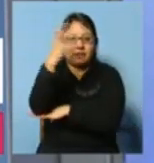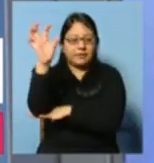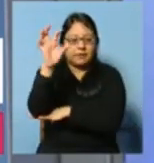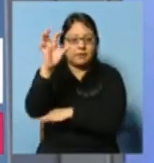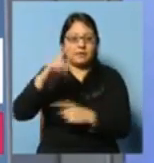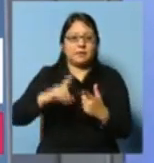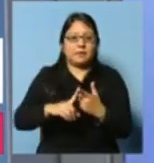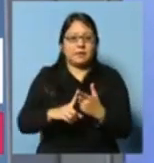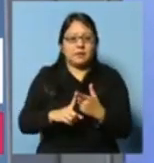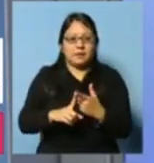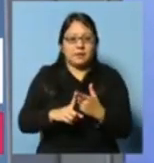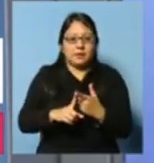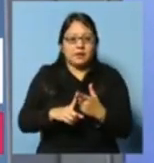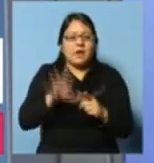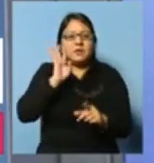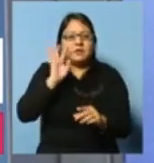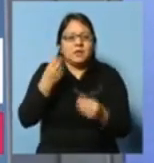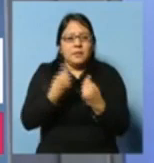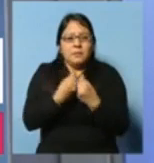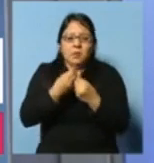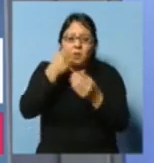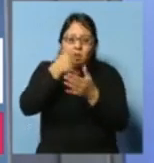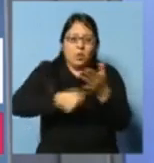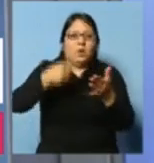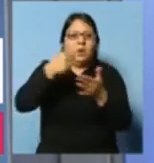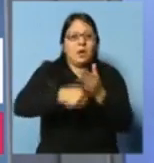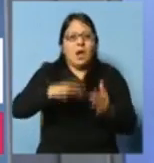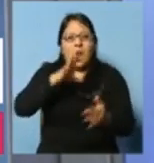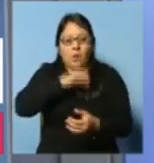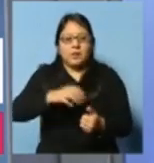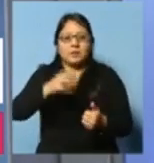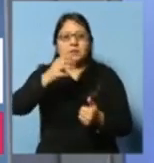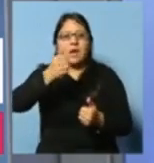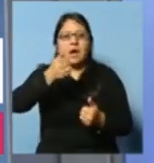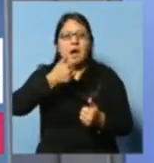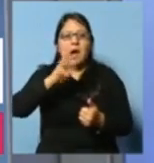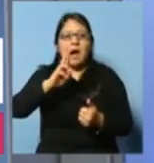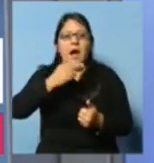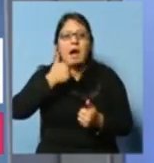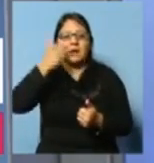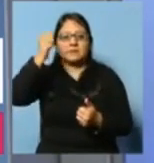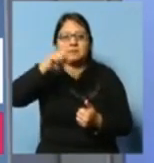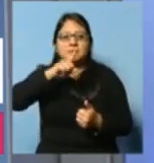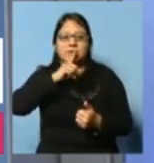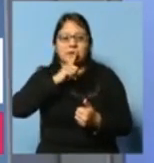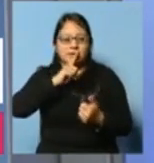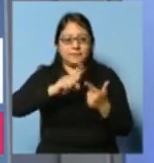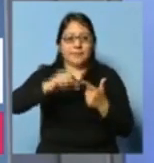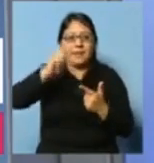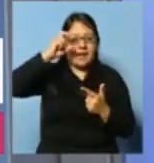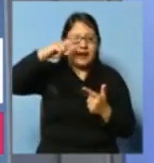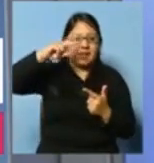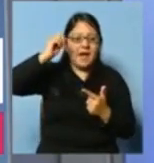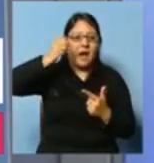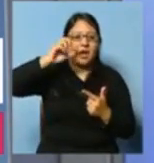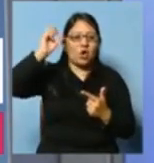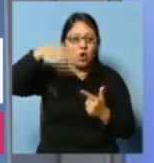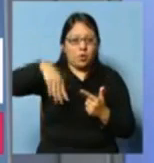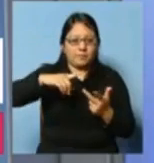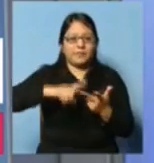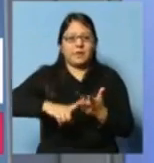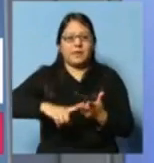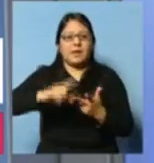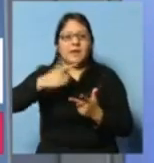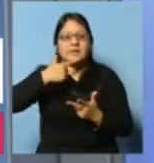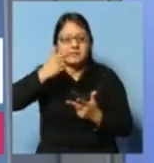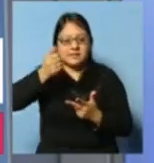un esfuerzo conjunto entre ar sat ena com y las app en de jujuy porque también es muy importante el